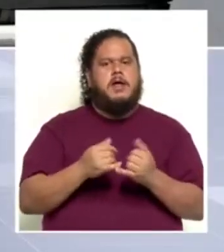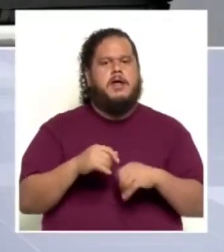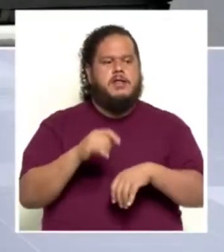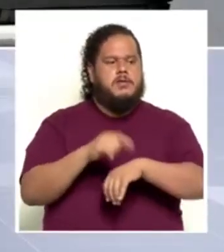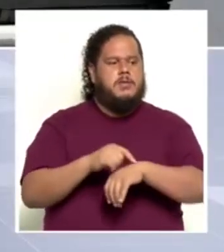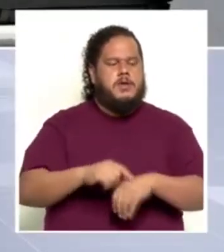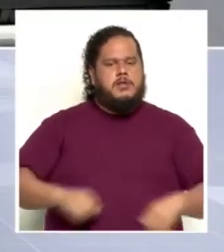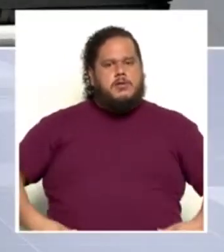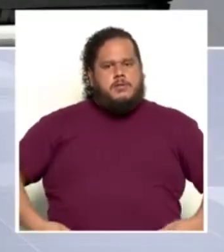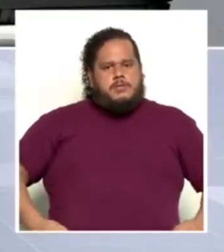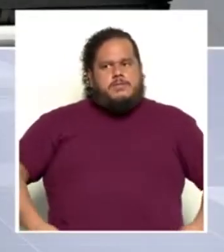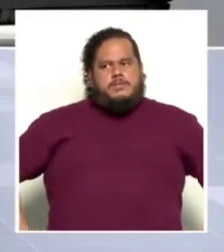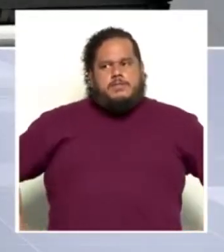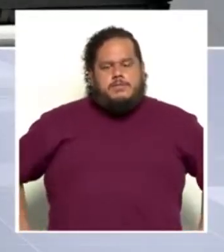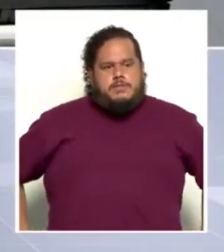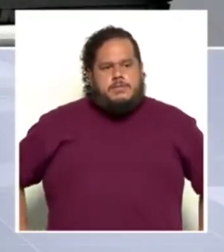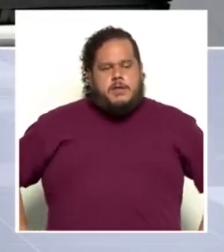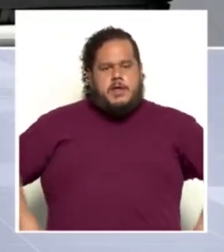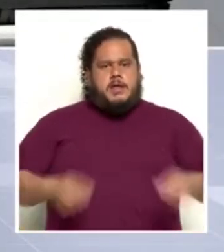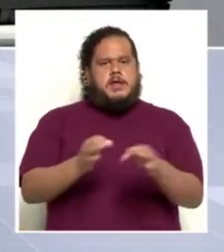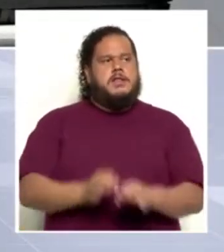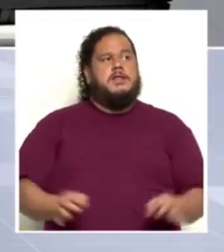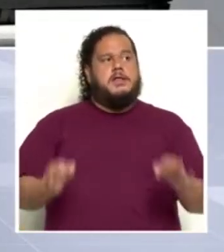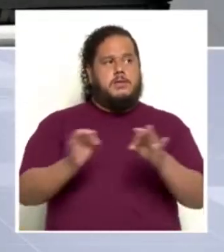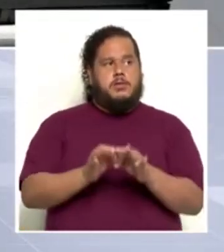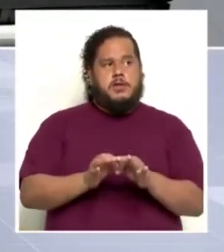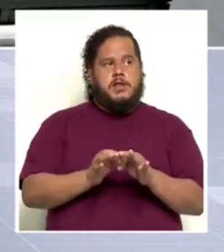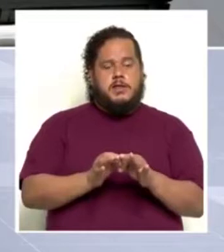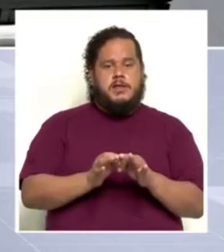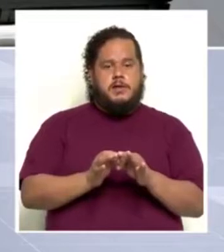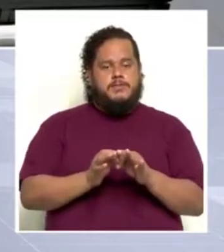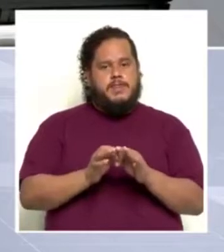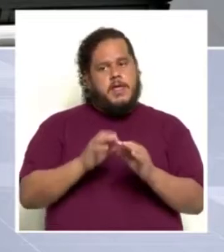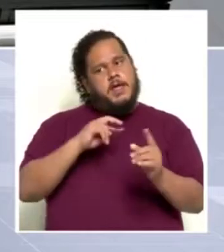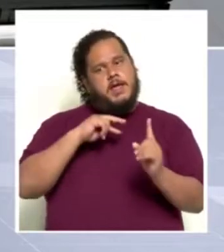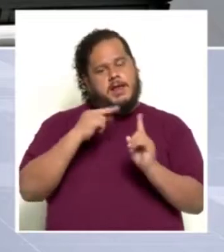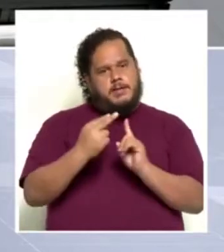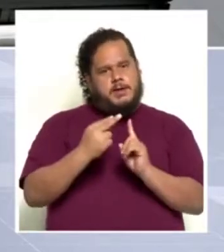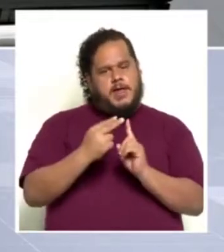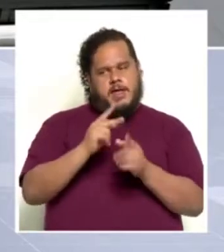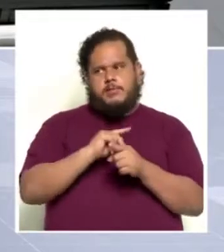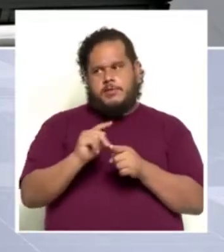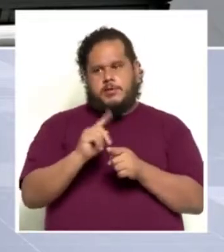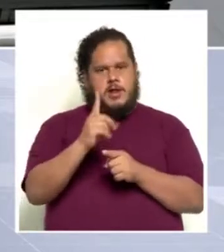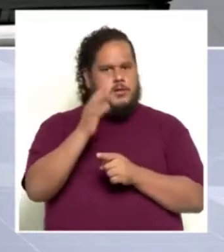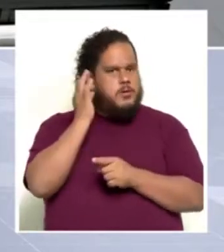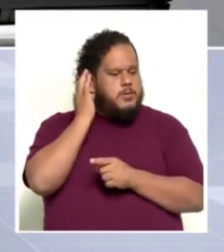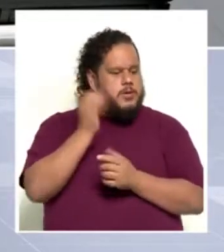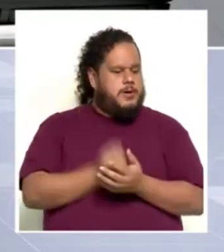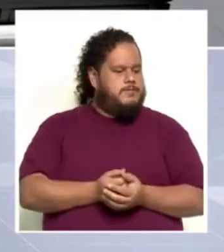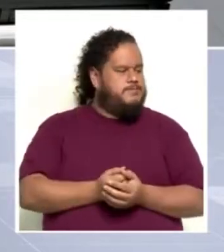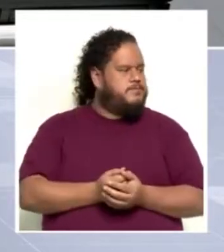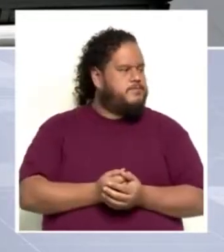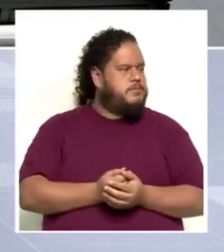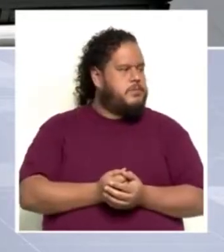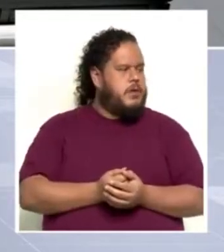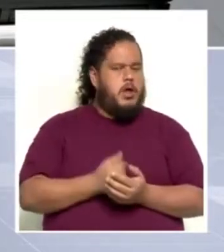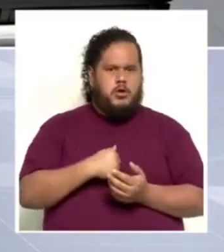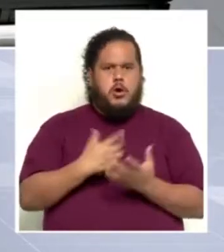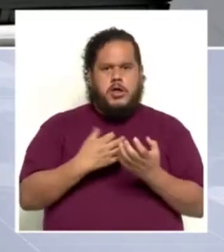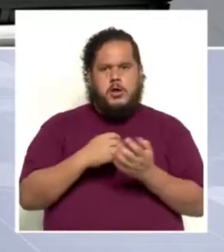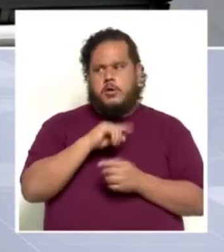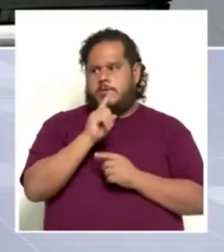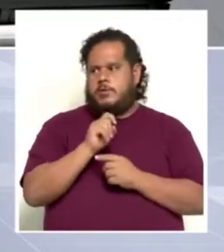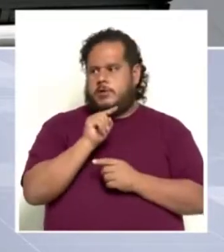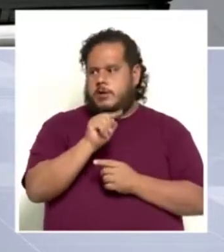es importante también desde la mirada profesional de una mujer. Quiero preguntarle a